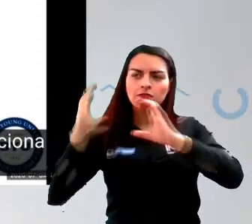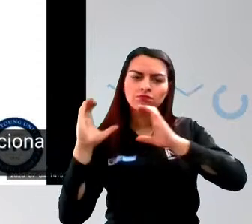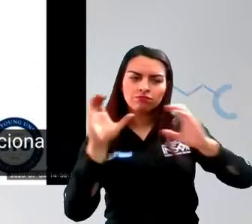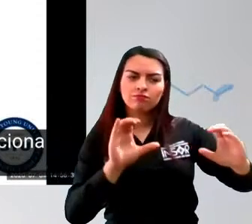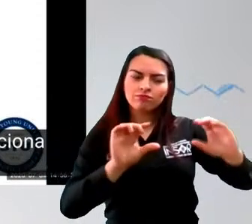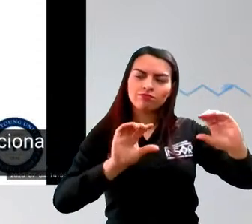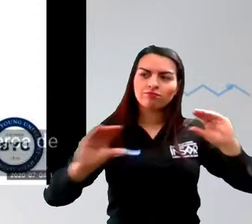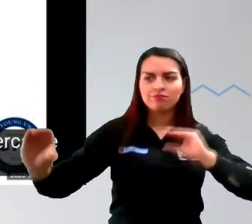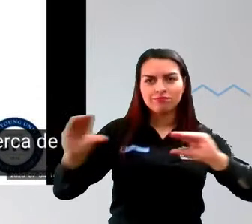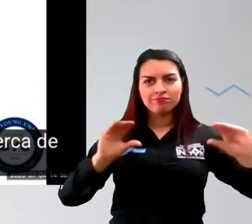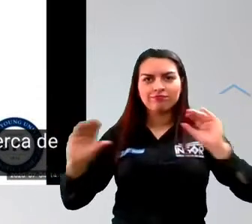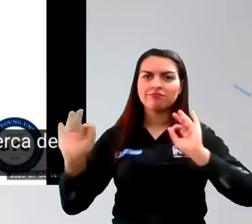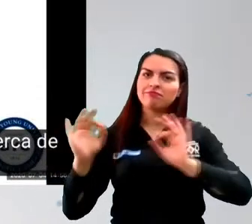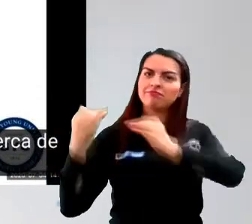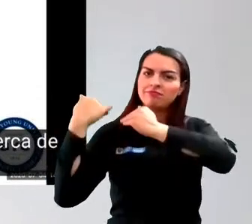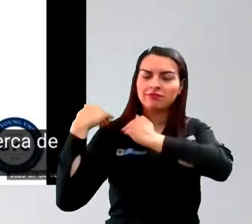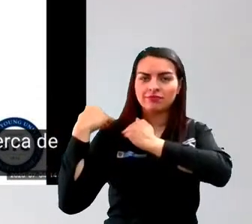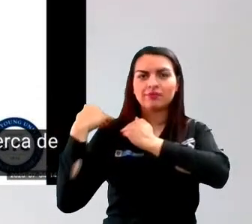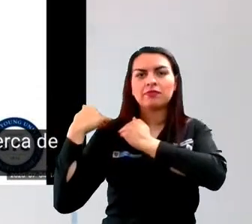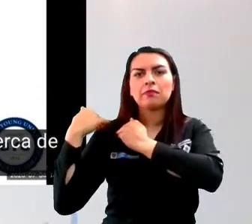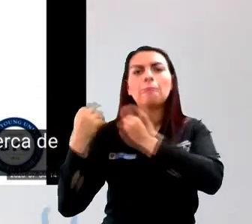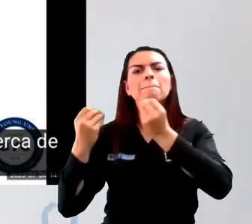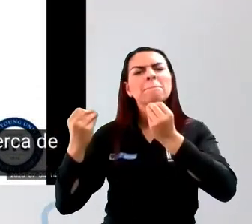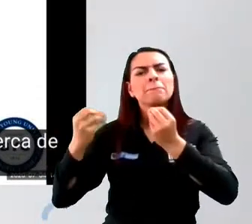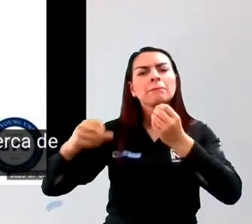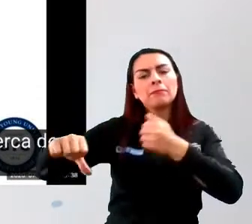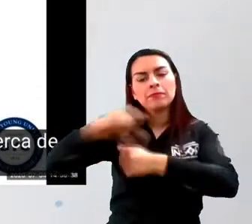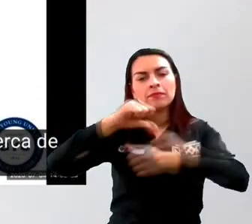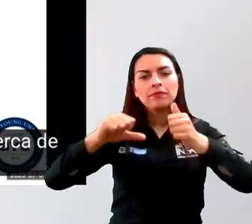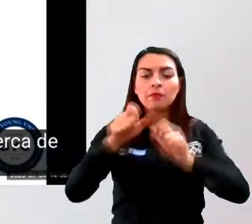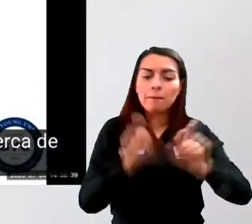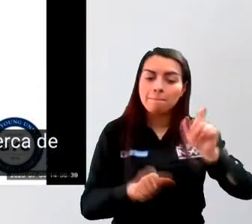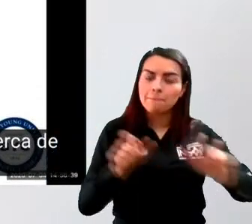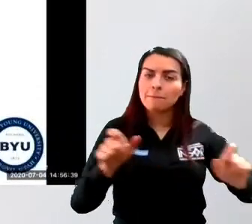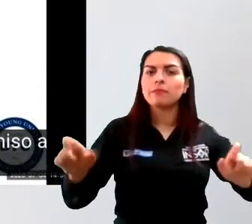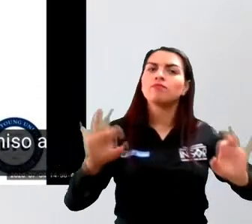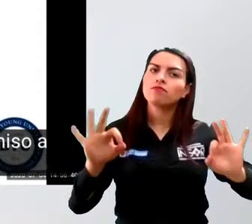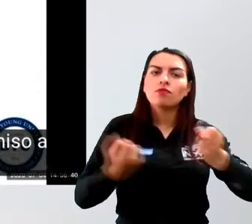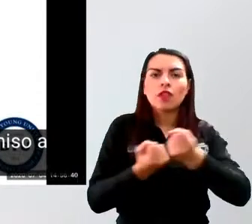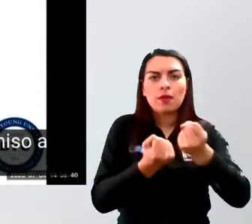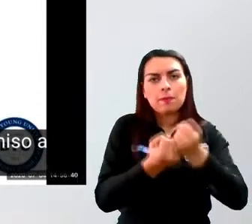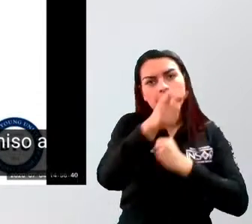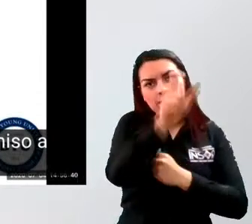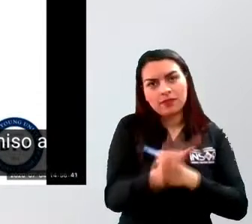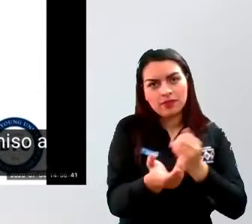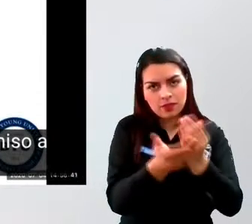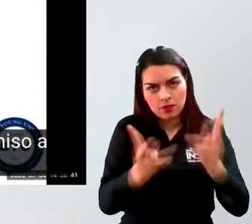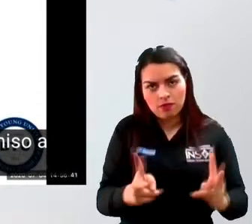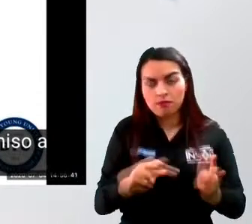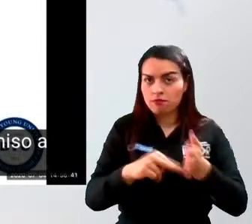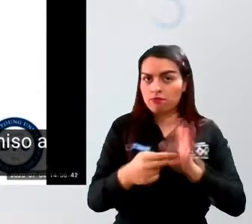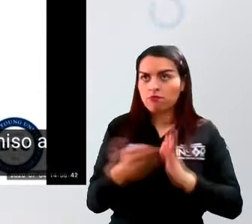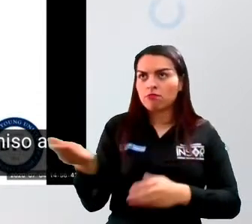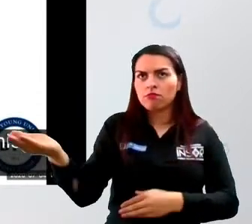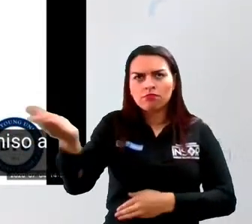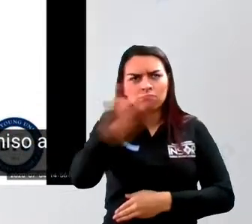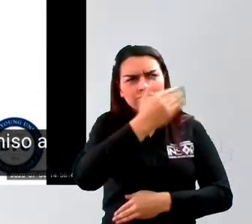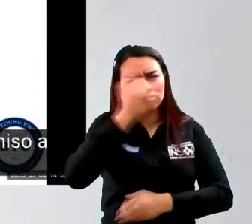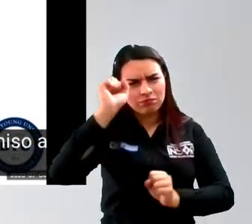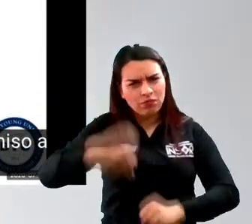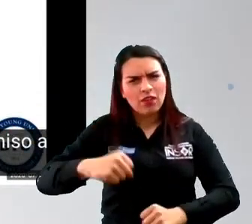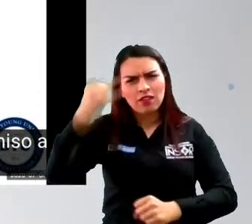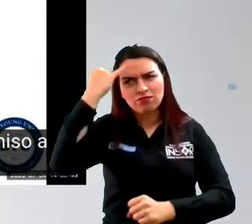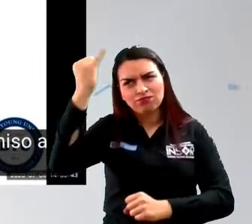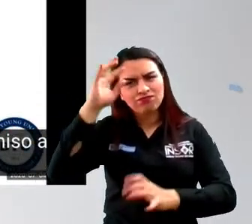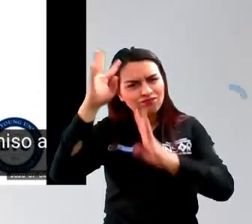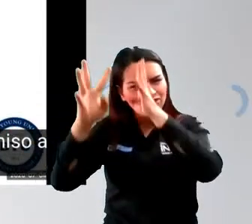personas que deben brindar ese apoyo. Hay muchas formas creativas en las que las universidades